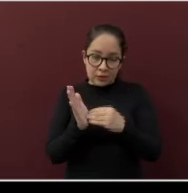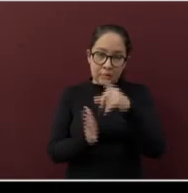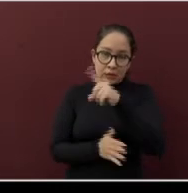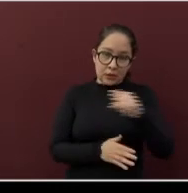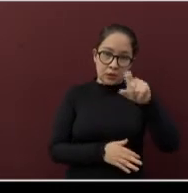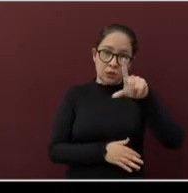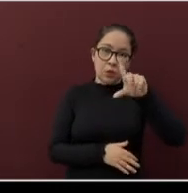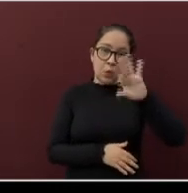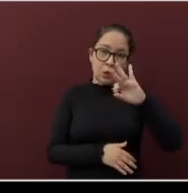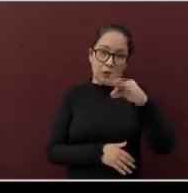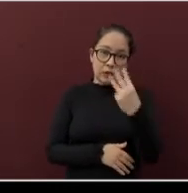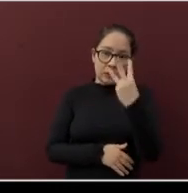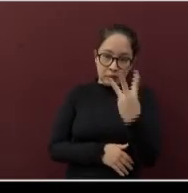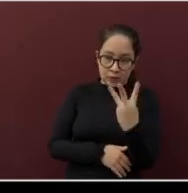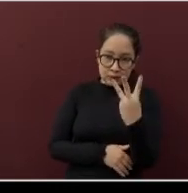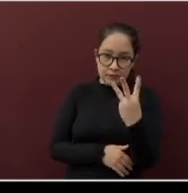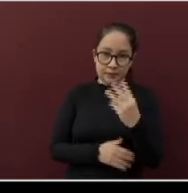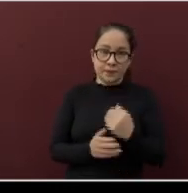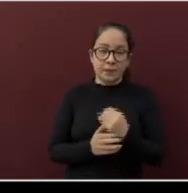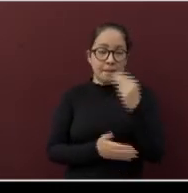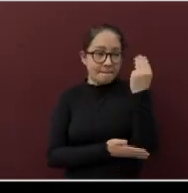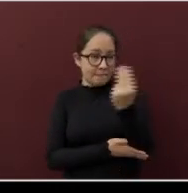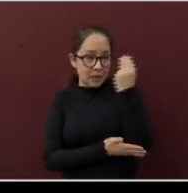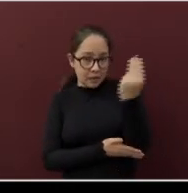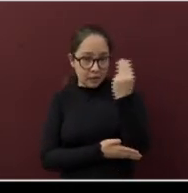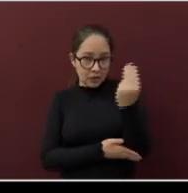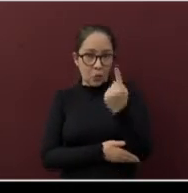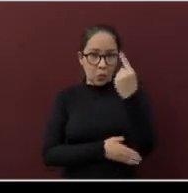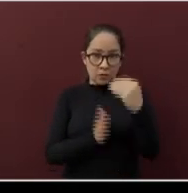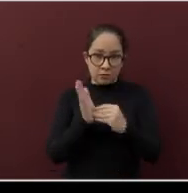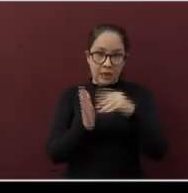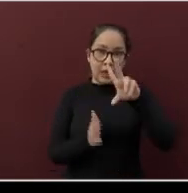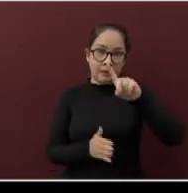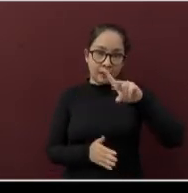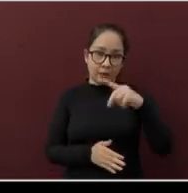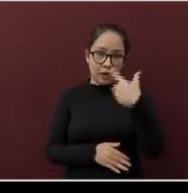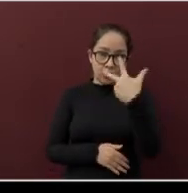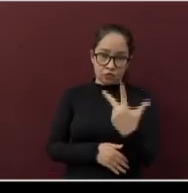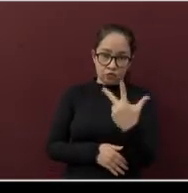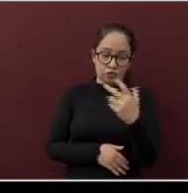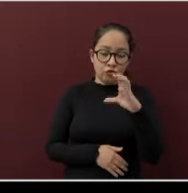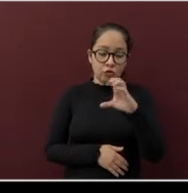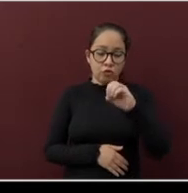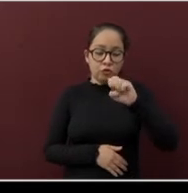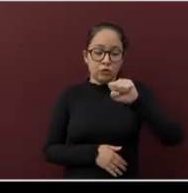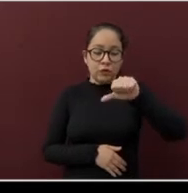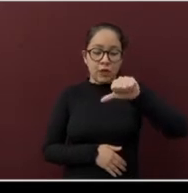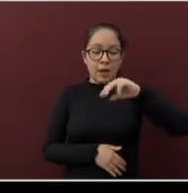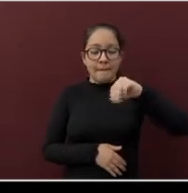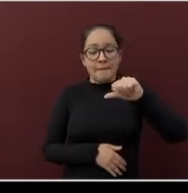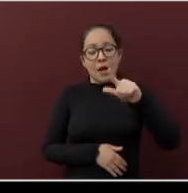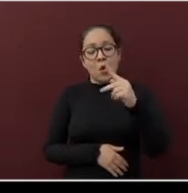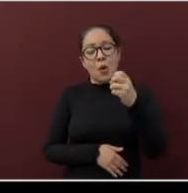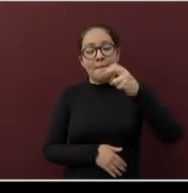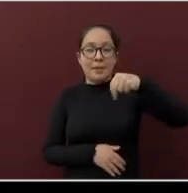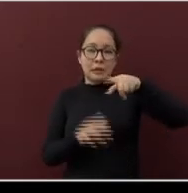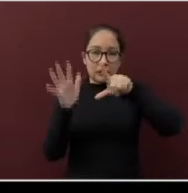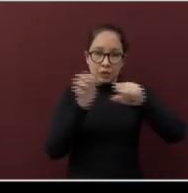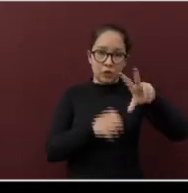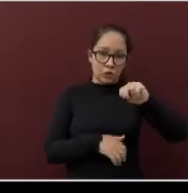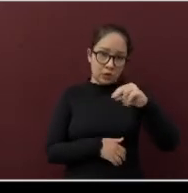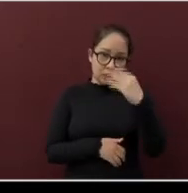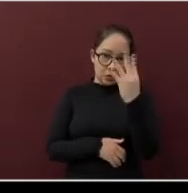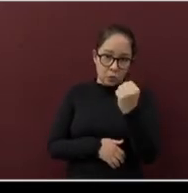143 casos minatitlán mil 38 cosamaloapan 789